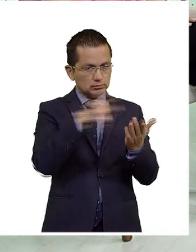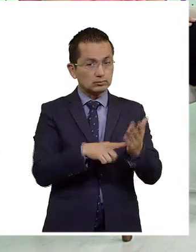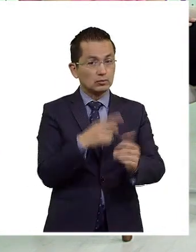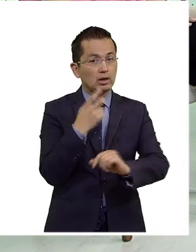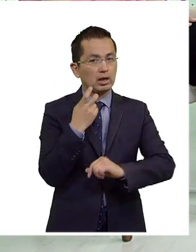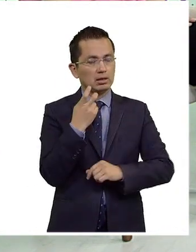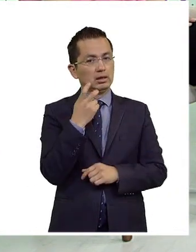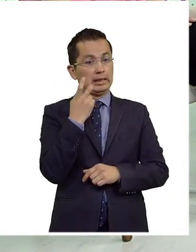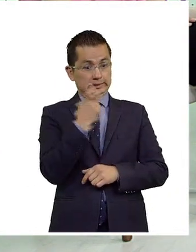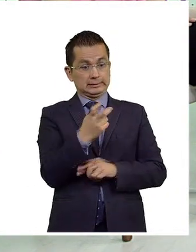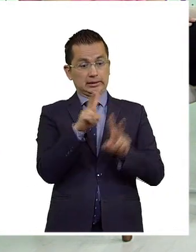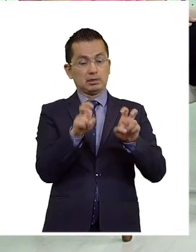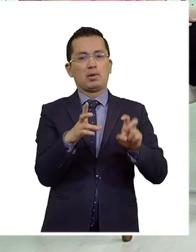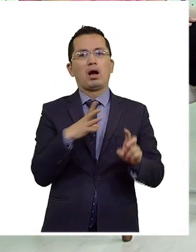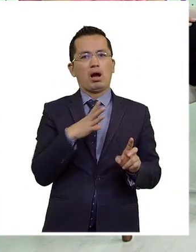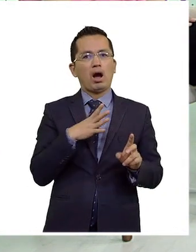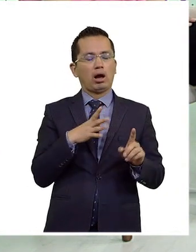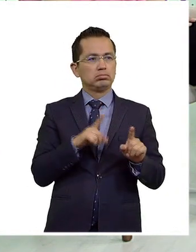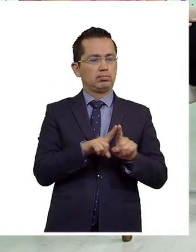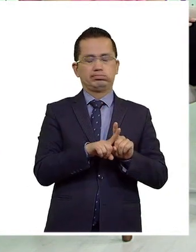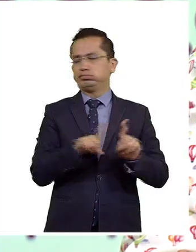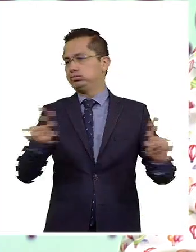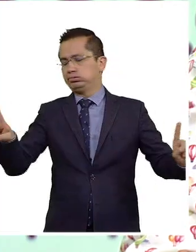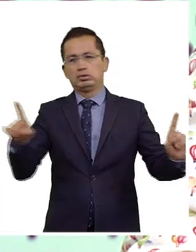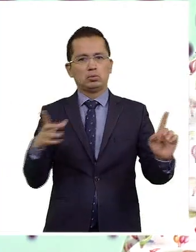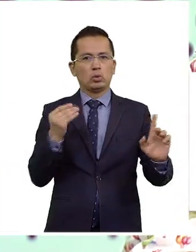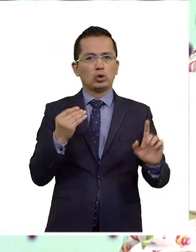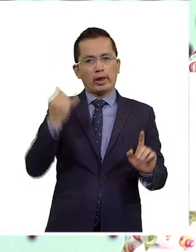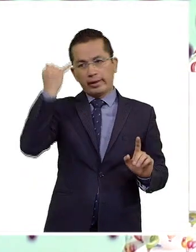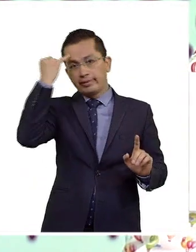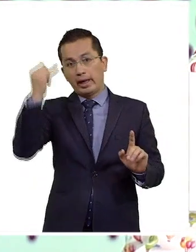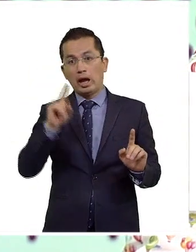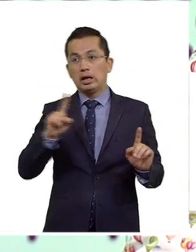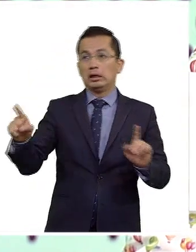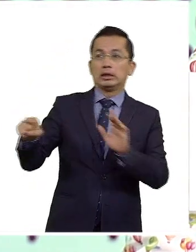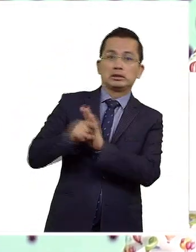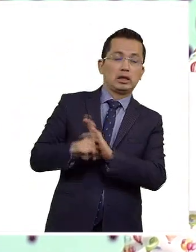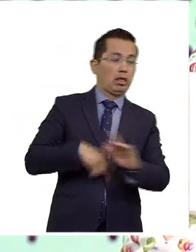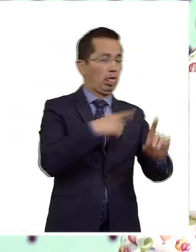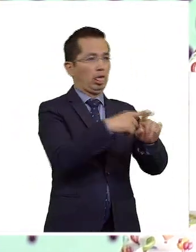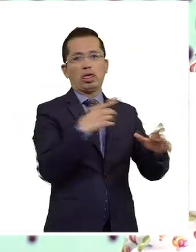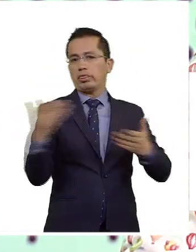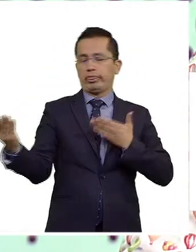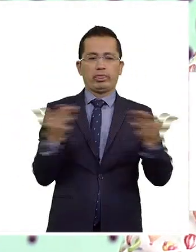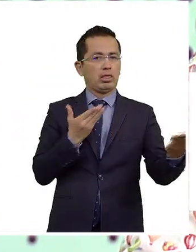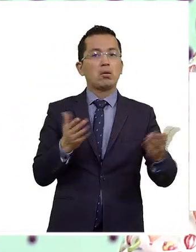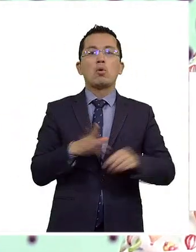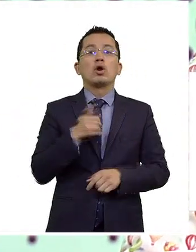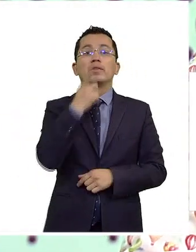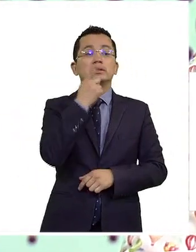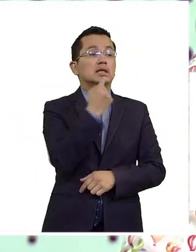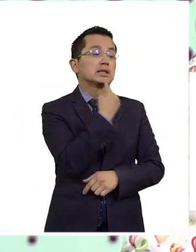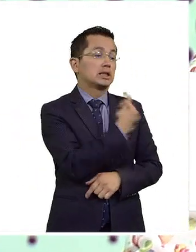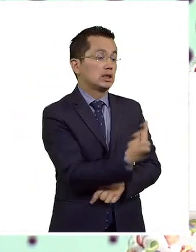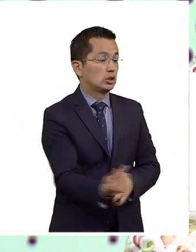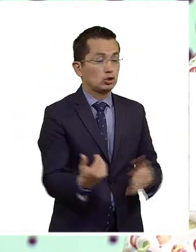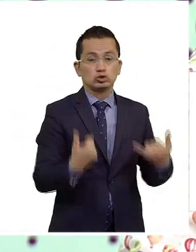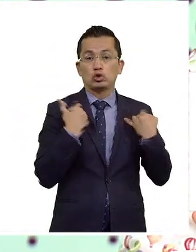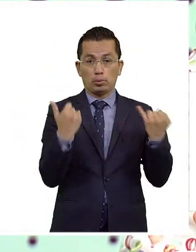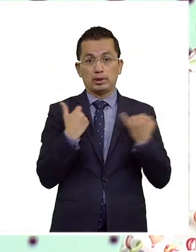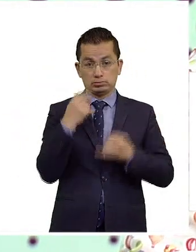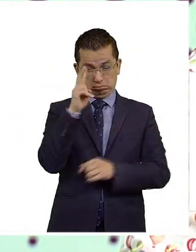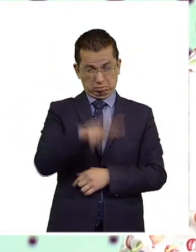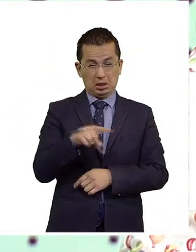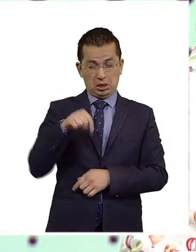la polarización se debe en gran medida a que estamos hablando de niñas, niños y adolescentes. Y también nuestra sociedad, además de discriminar a